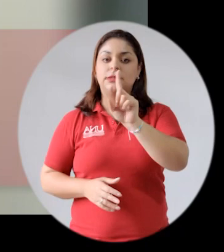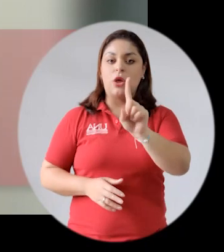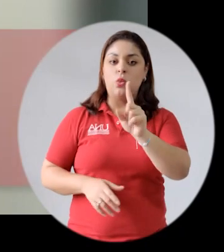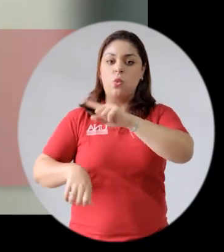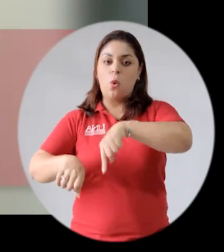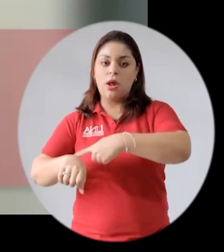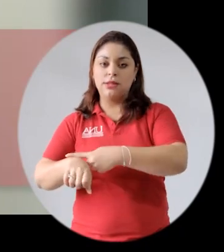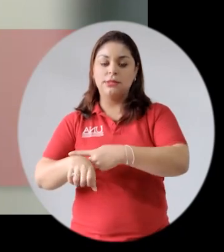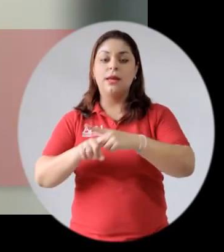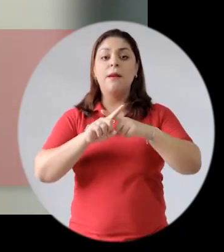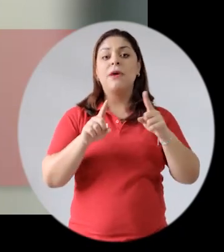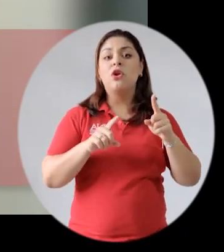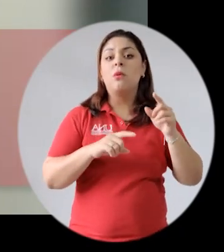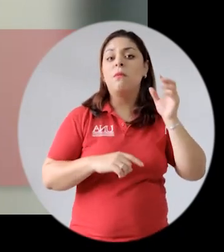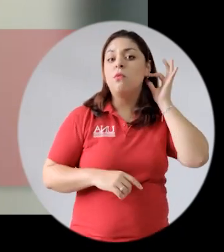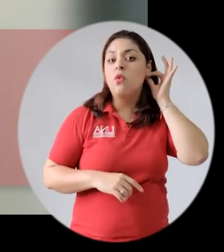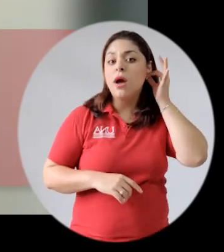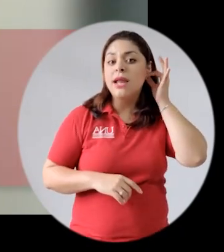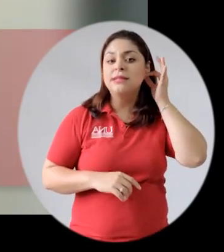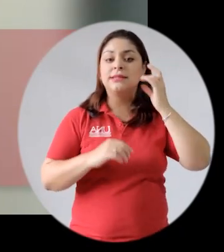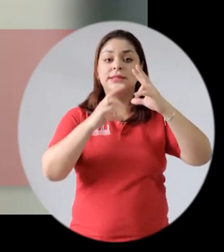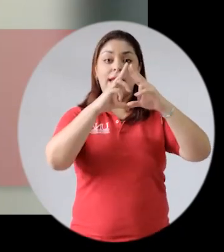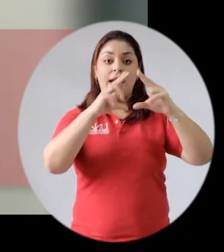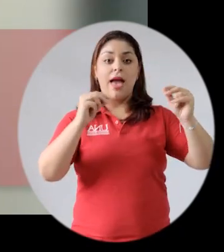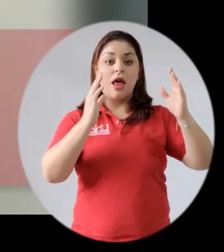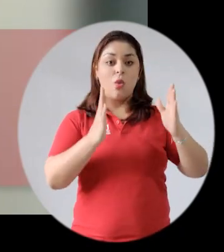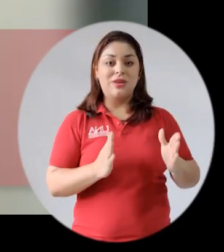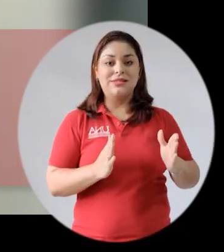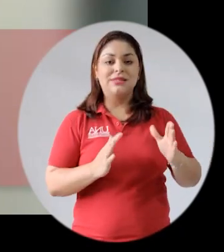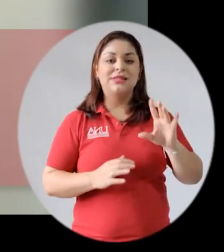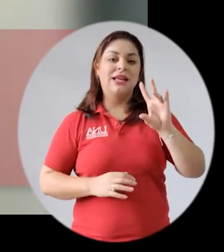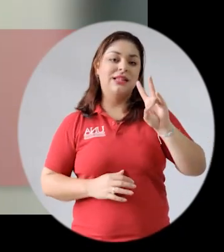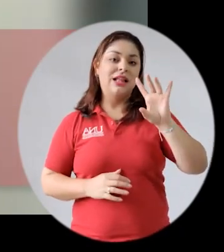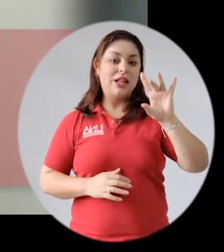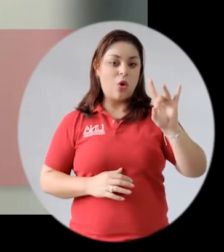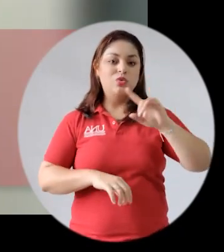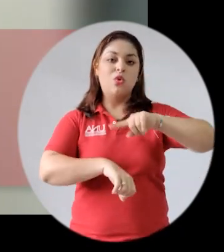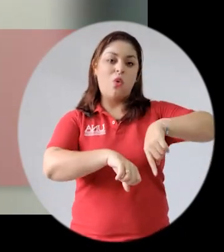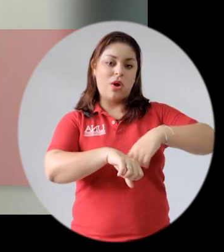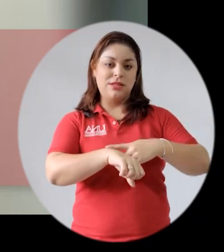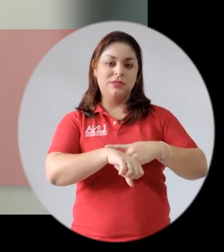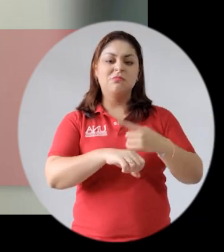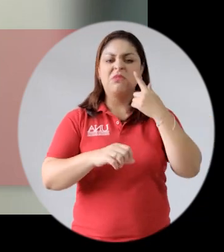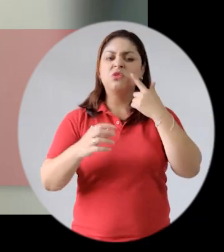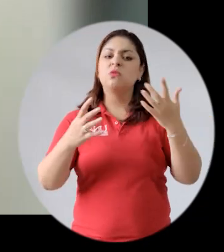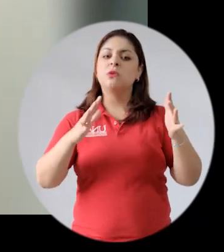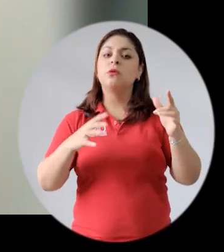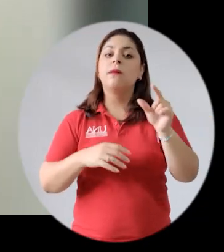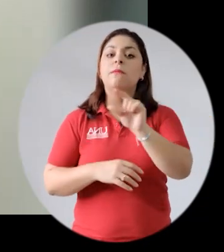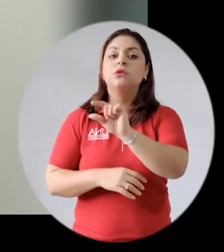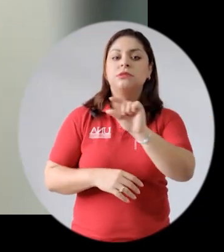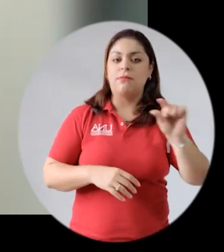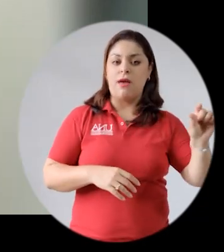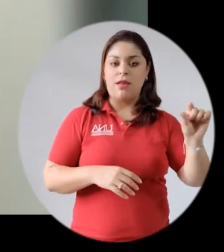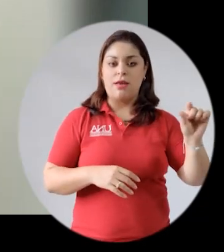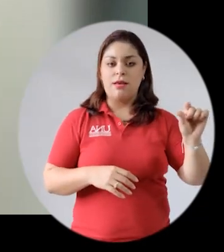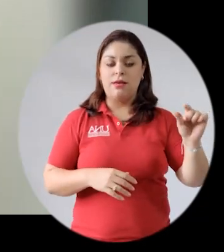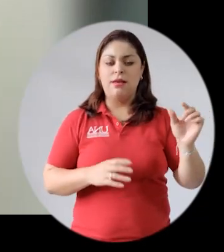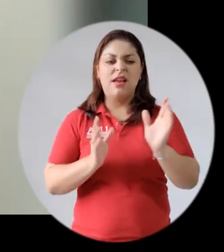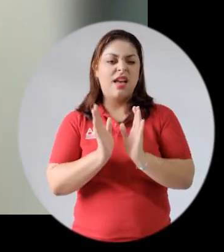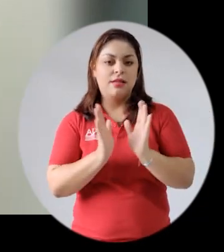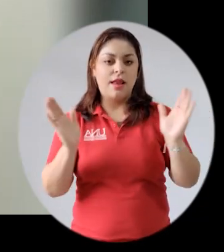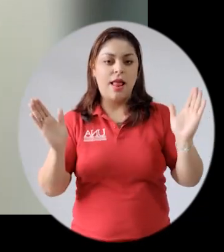con las encuestas de uso del tiempo. Sin embargo, también hay mujeres jefas de hogar, ¿verdad? Que salen a trabajar